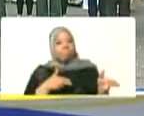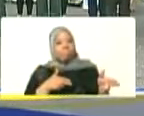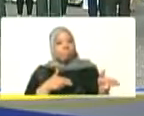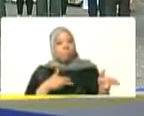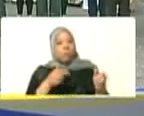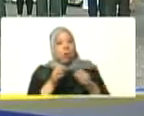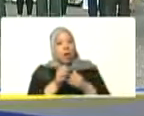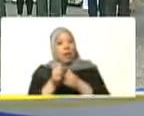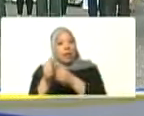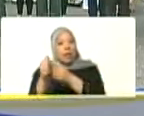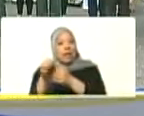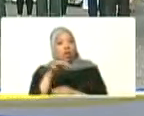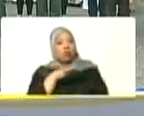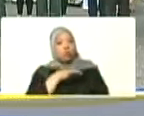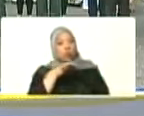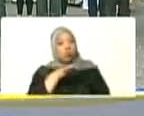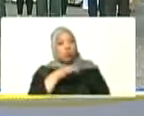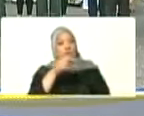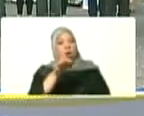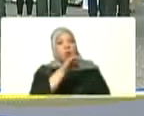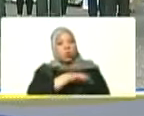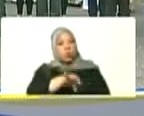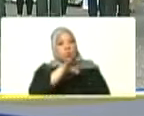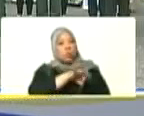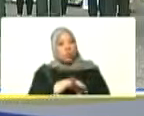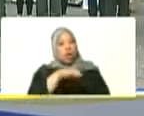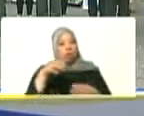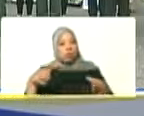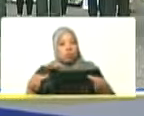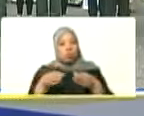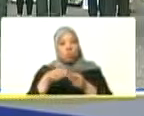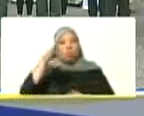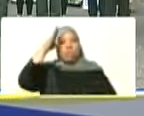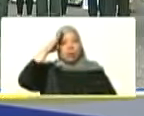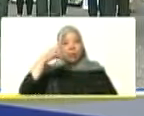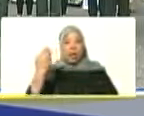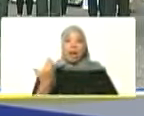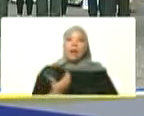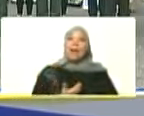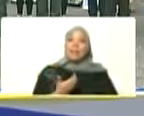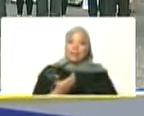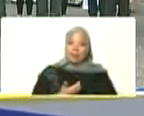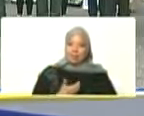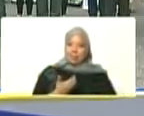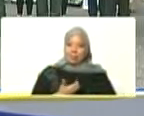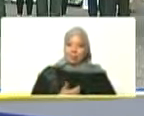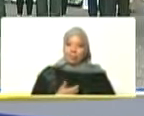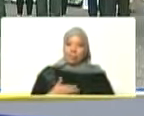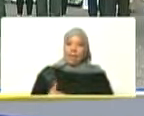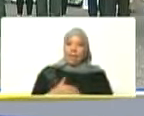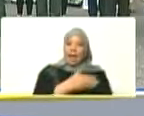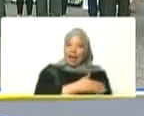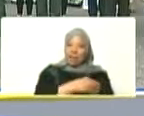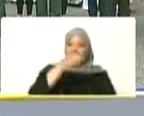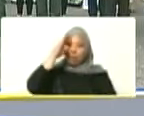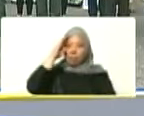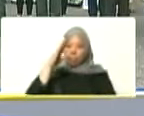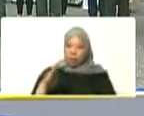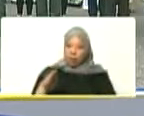social, política, que viene de filas militares, la almirante en jefa, alcaldesa de Caracas,